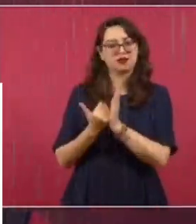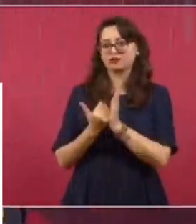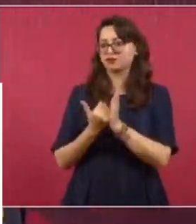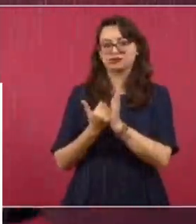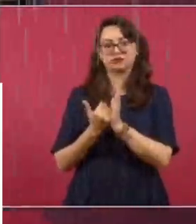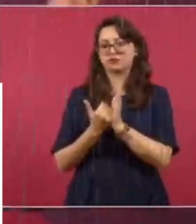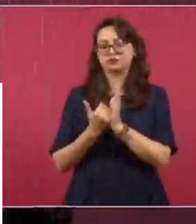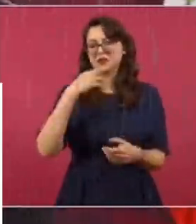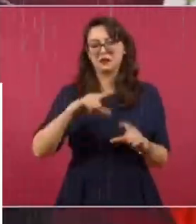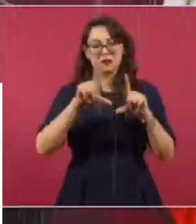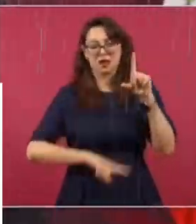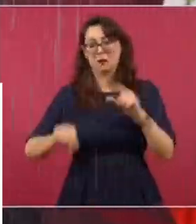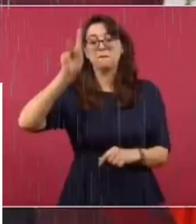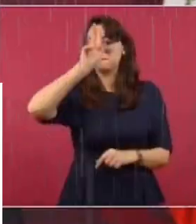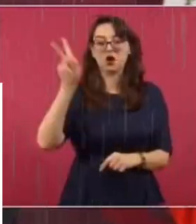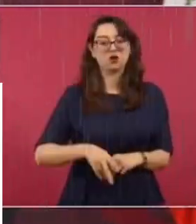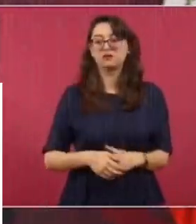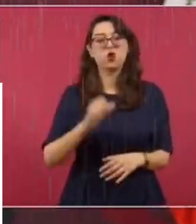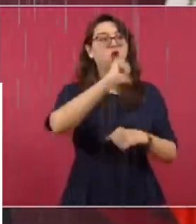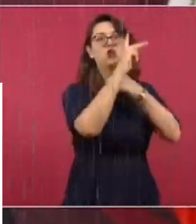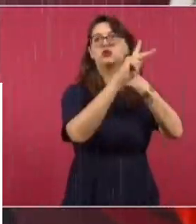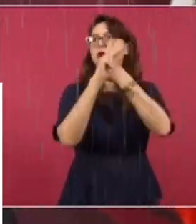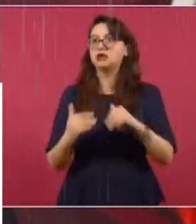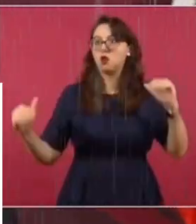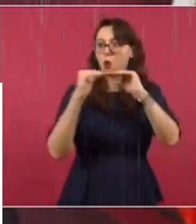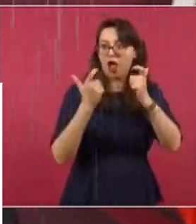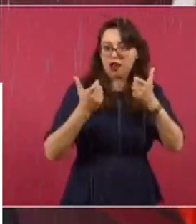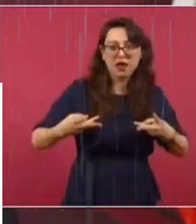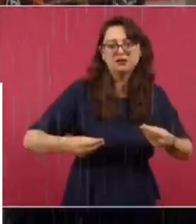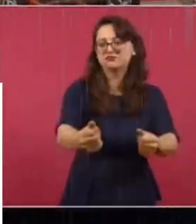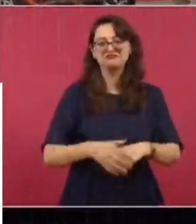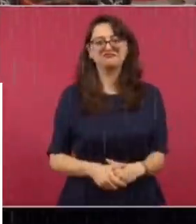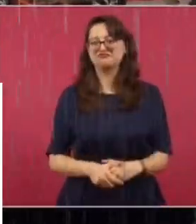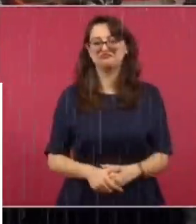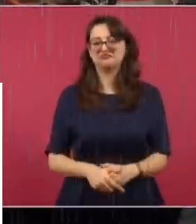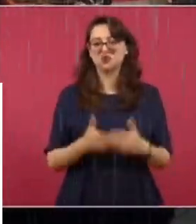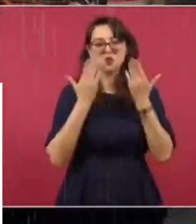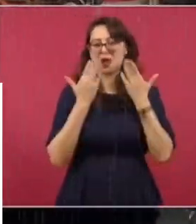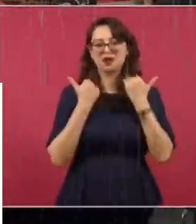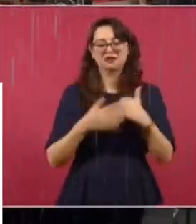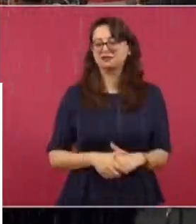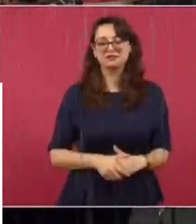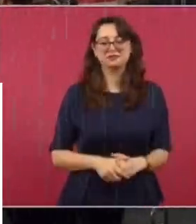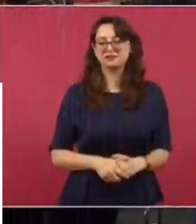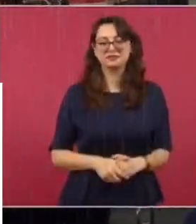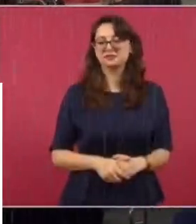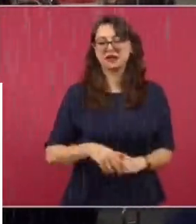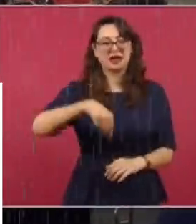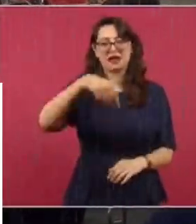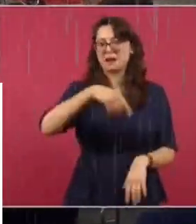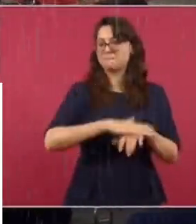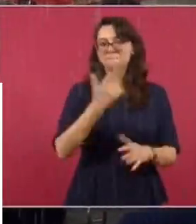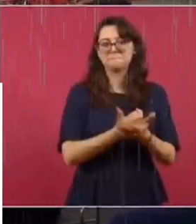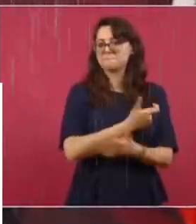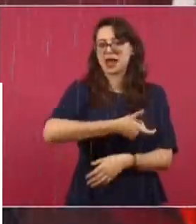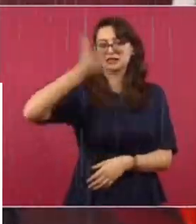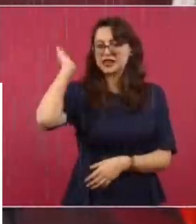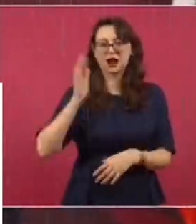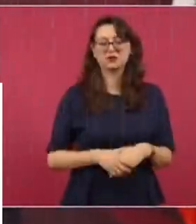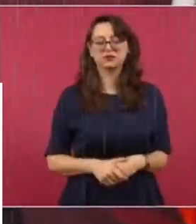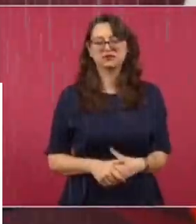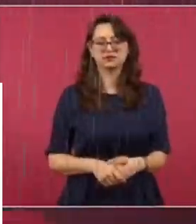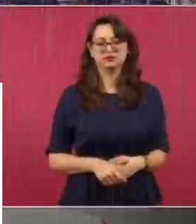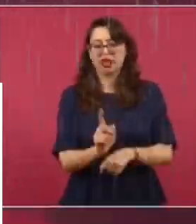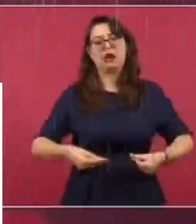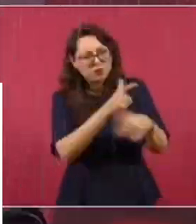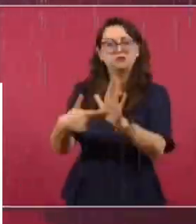datos. Uno, en lo general, no hay otro país que destine más dinero para lo electoral que en